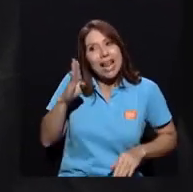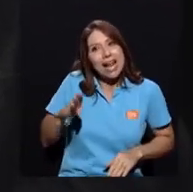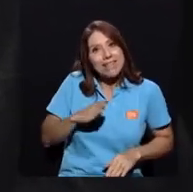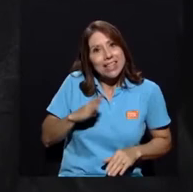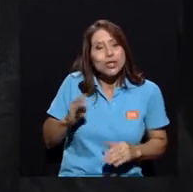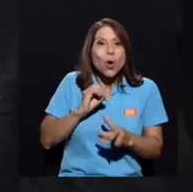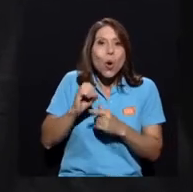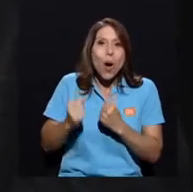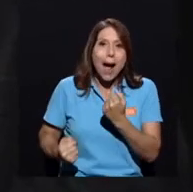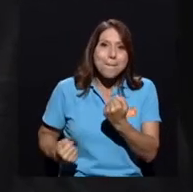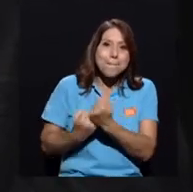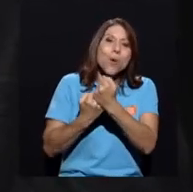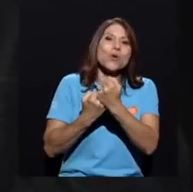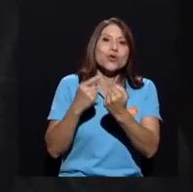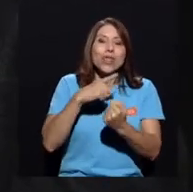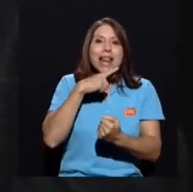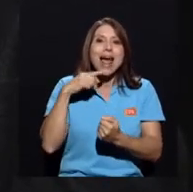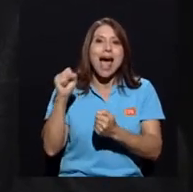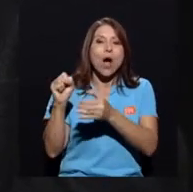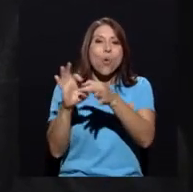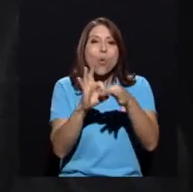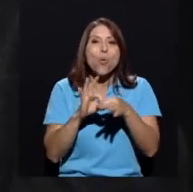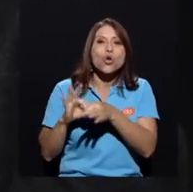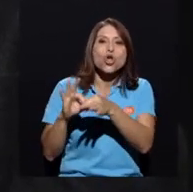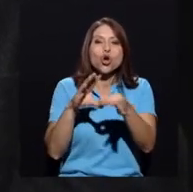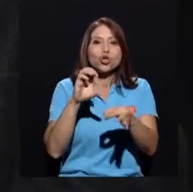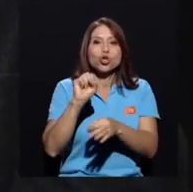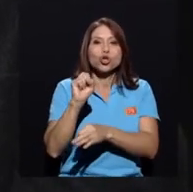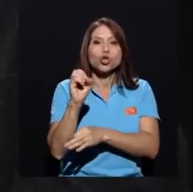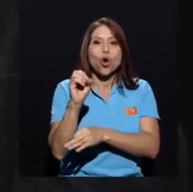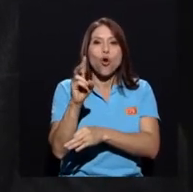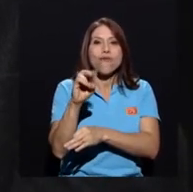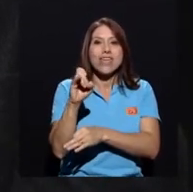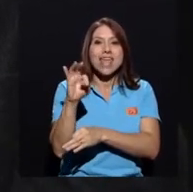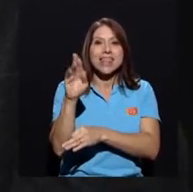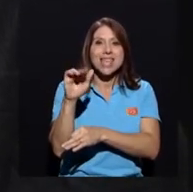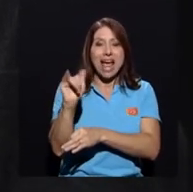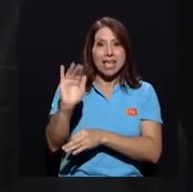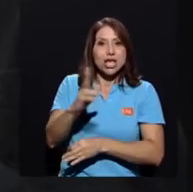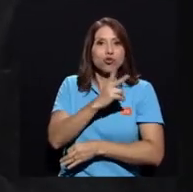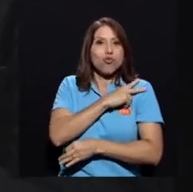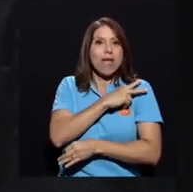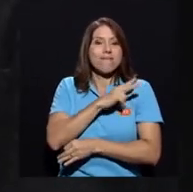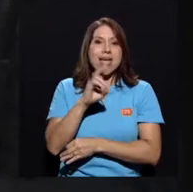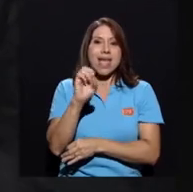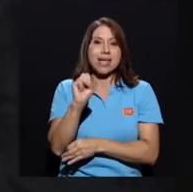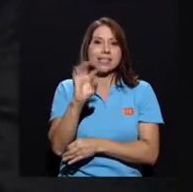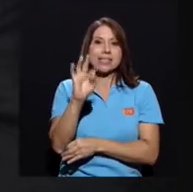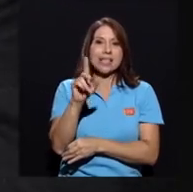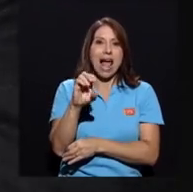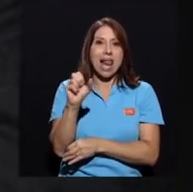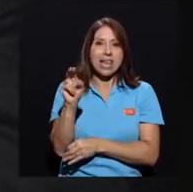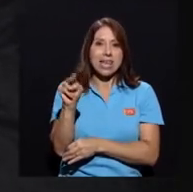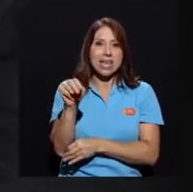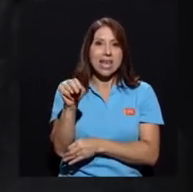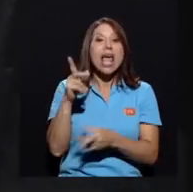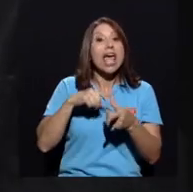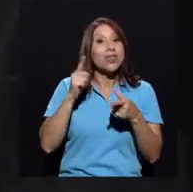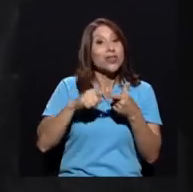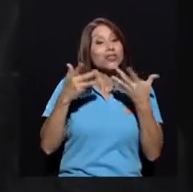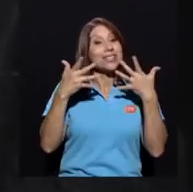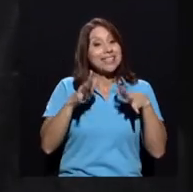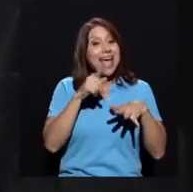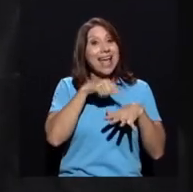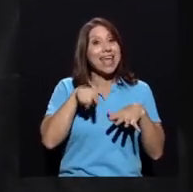más decidido de la Unión Soviética y de su jefe Stalin, y le dan una derrota militar también a su vez a las